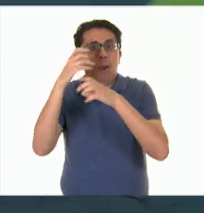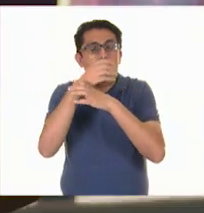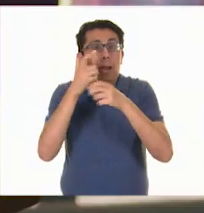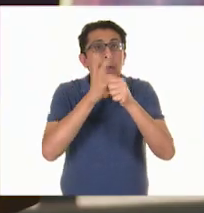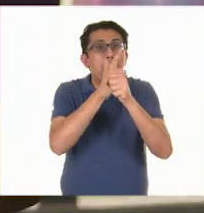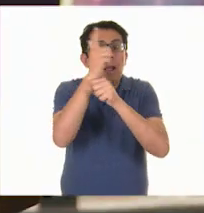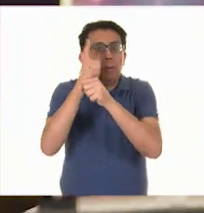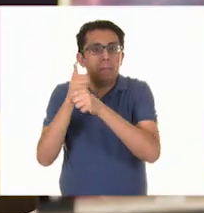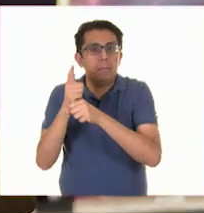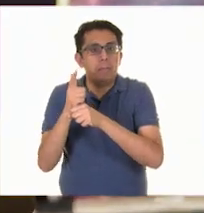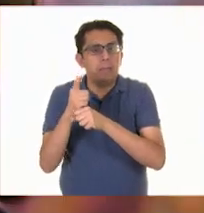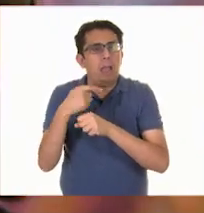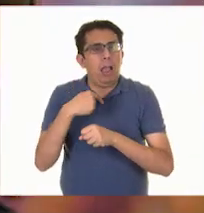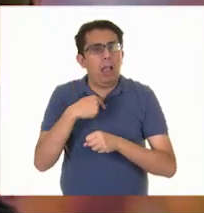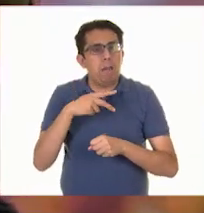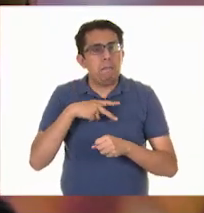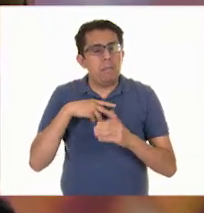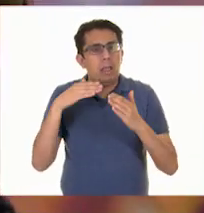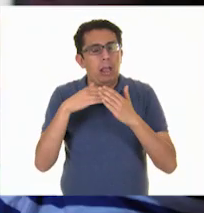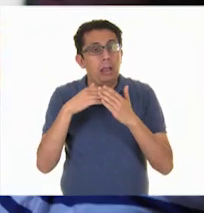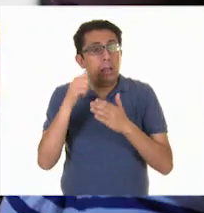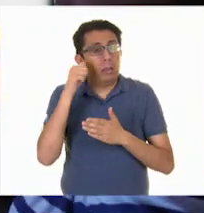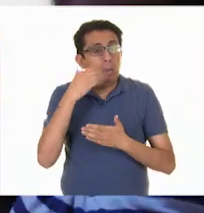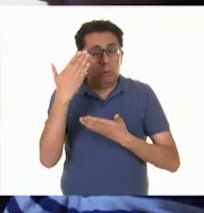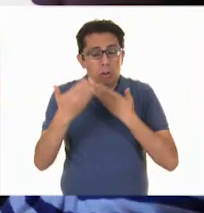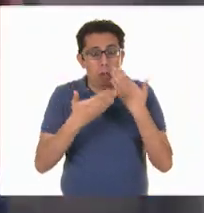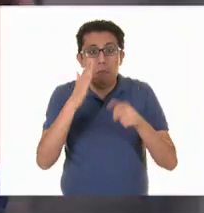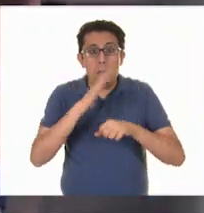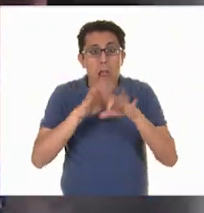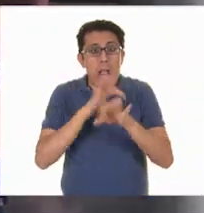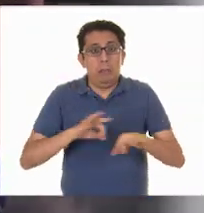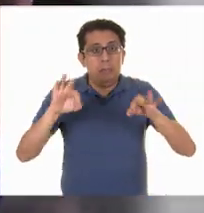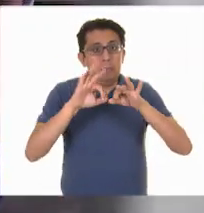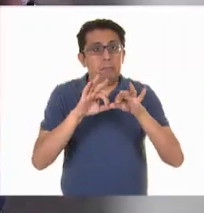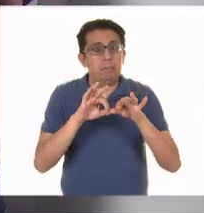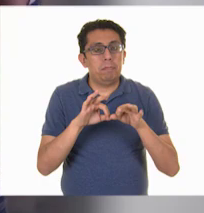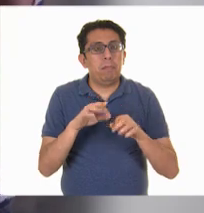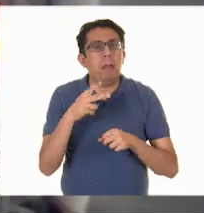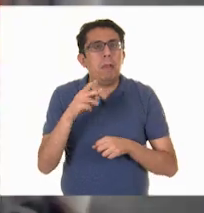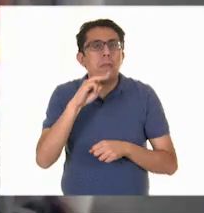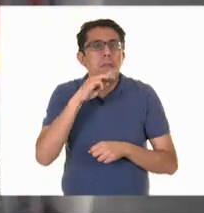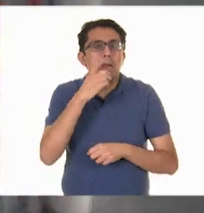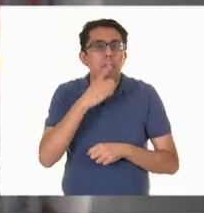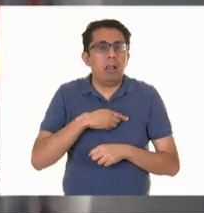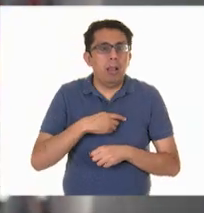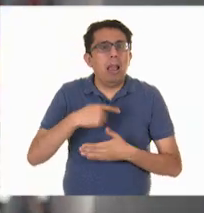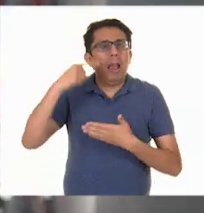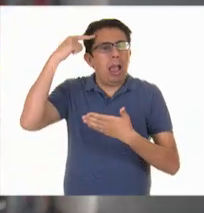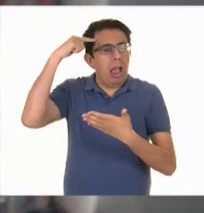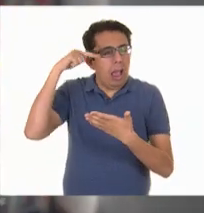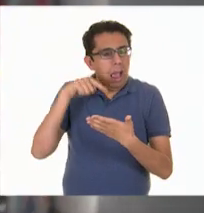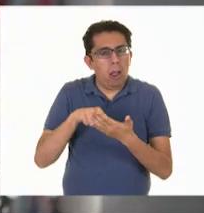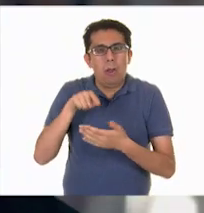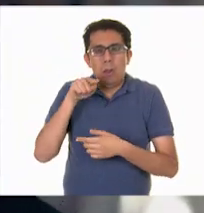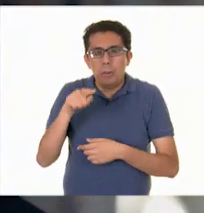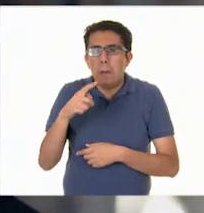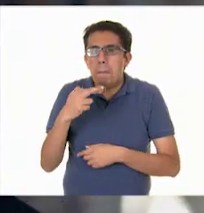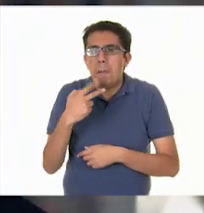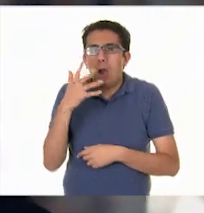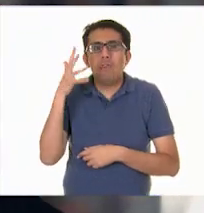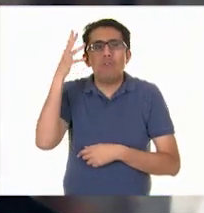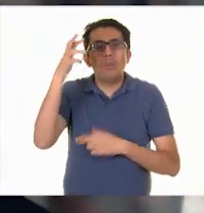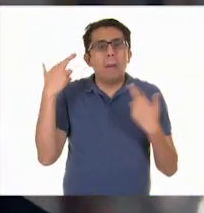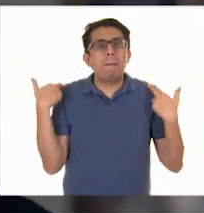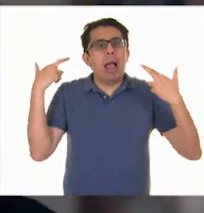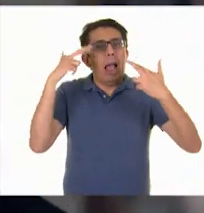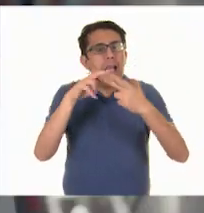descubrir. Y aunque en casa el estudio siempre era lo más importante, mi mamá me decía, creo que sería buena idea que seas